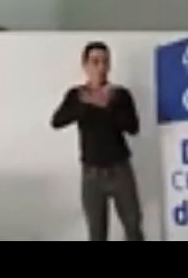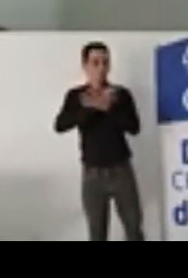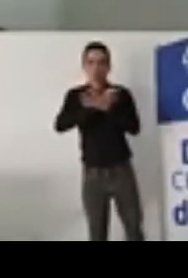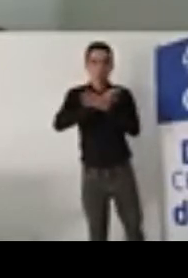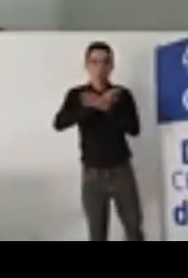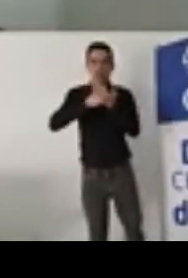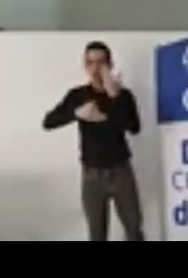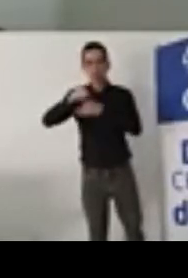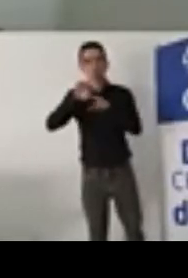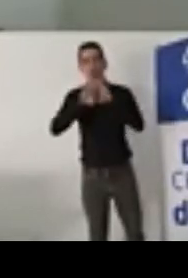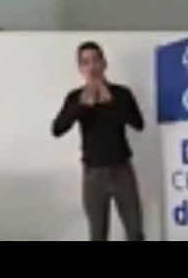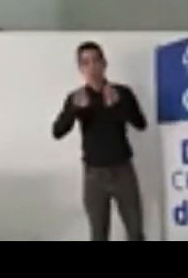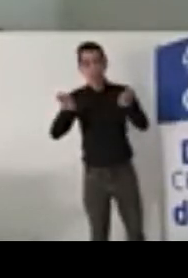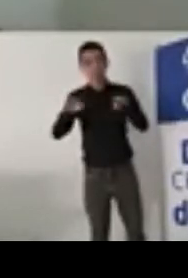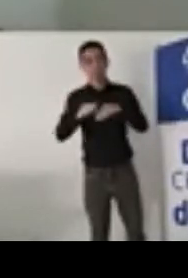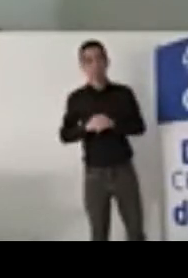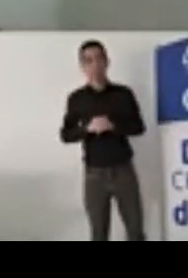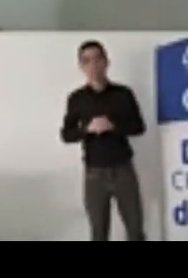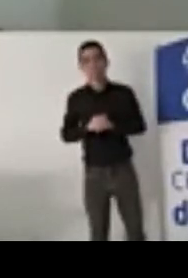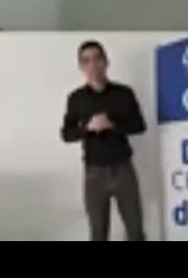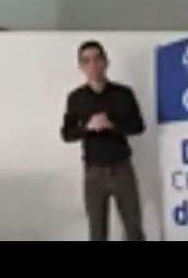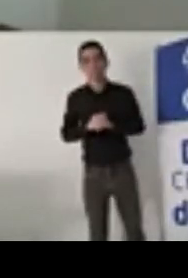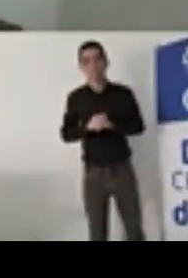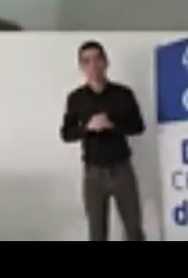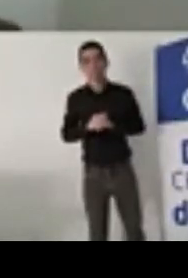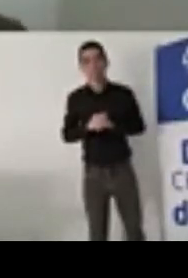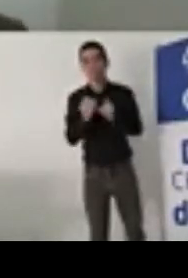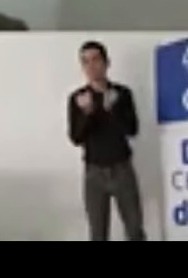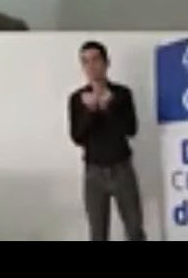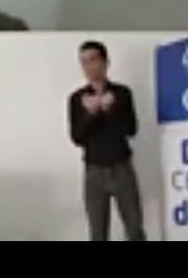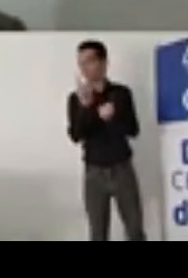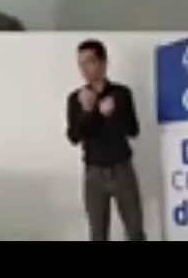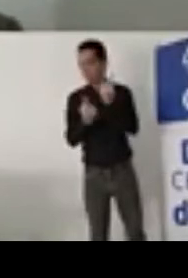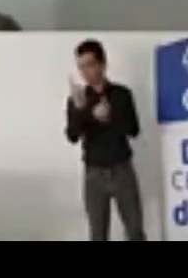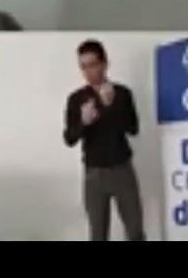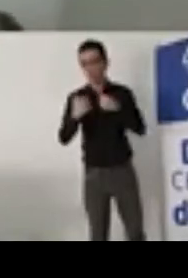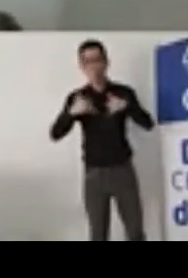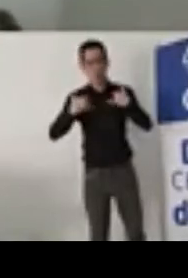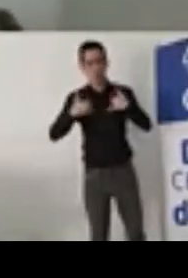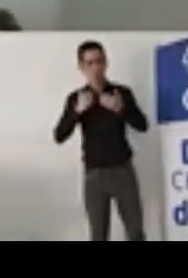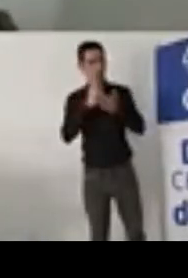muchos de nuestros jóvenes en diferentes espacios y latitudes, y sabiendo que